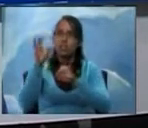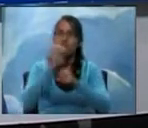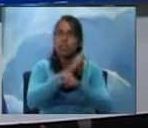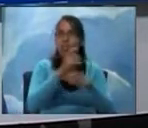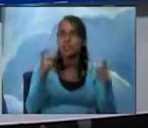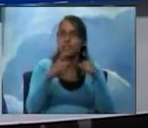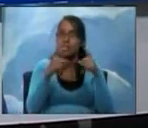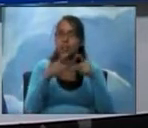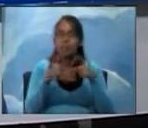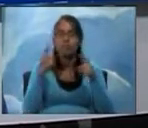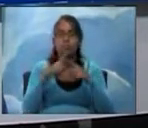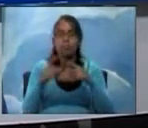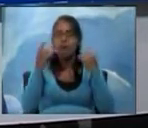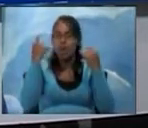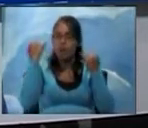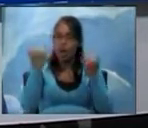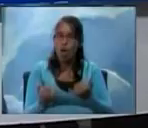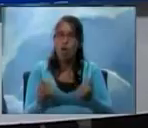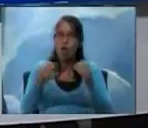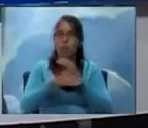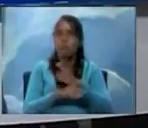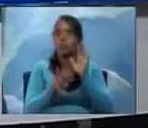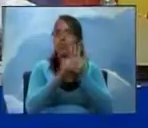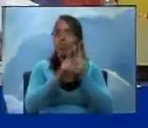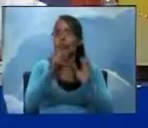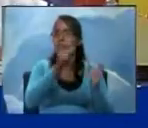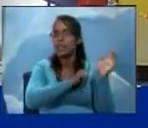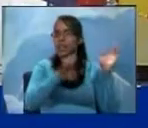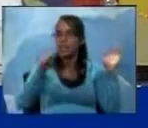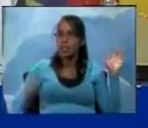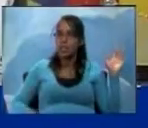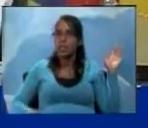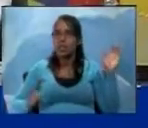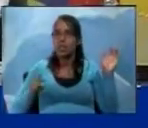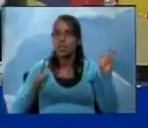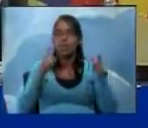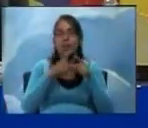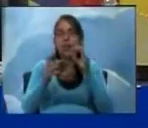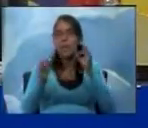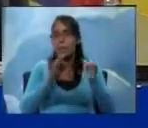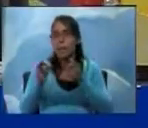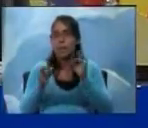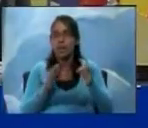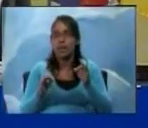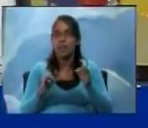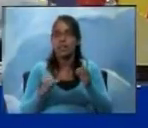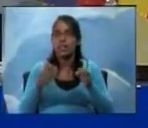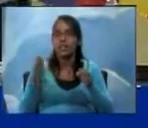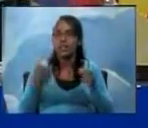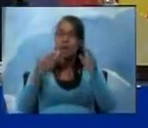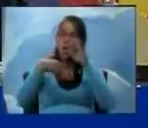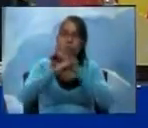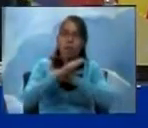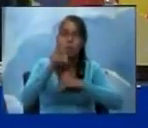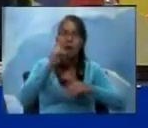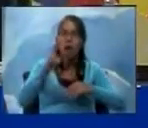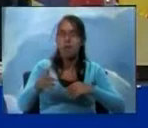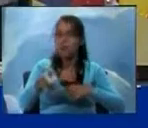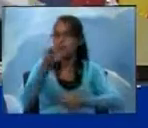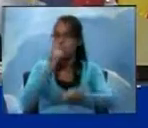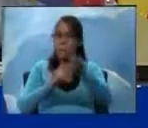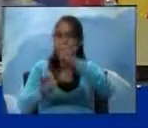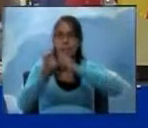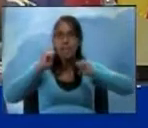por cuenta suya, pero ahora va por orden del Señor. ¡Ay, ay, ay, cielito! ¡Prepárese! Que vamos a ver